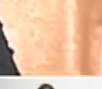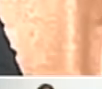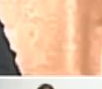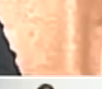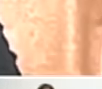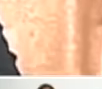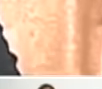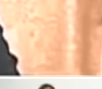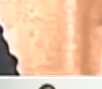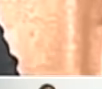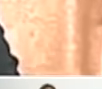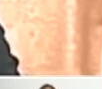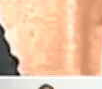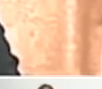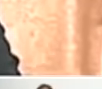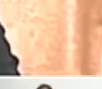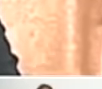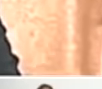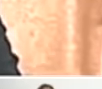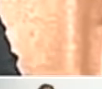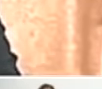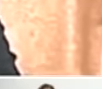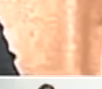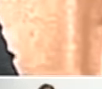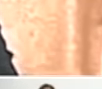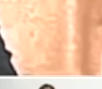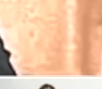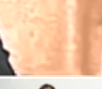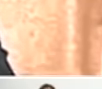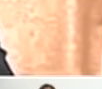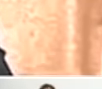desde el gran venezolano Rómulo Gallego,